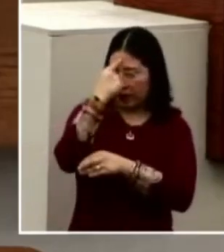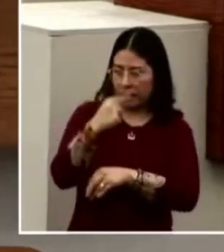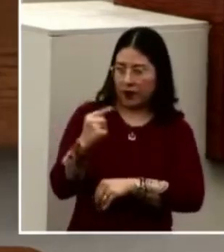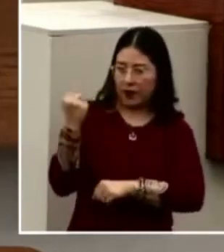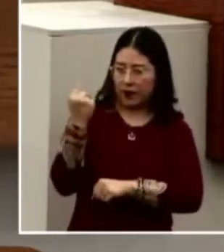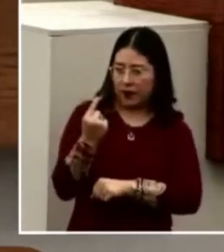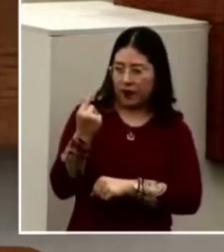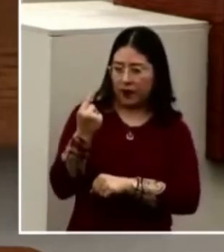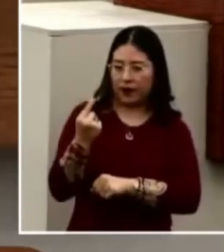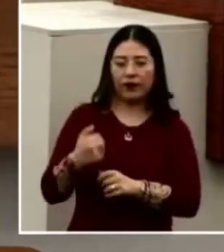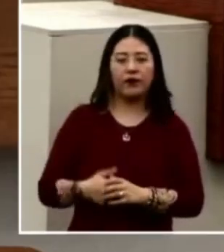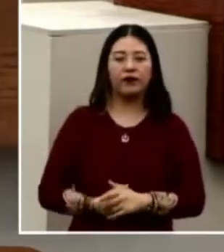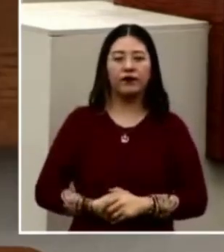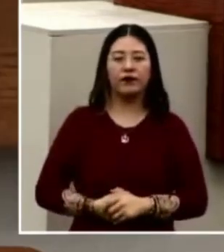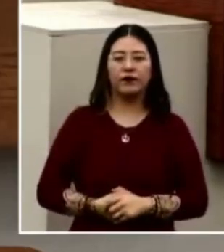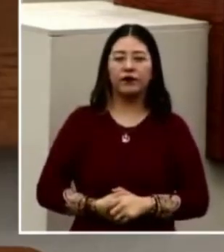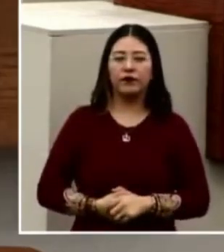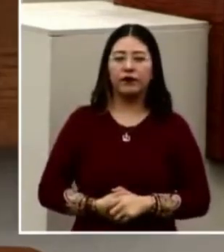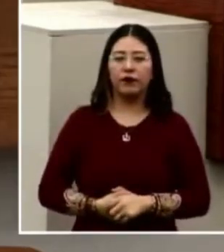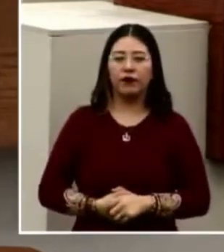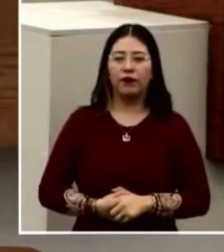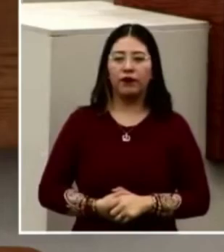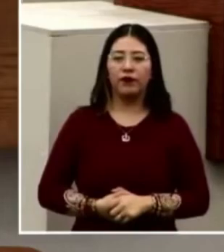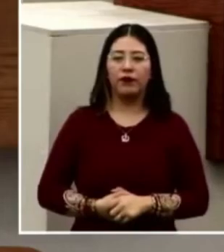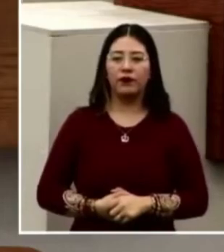como un organismo